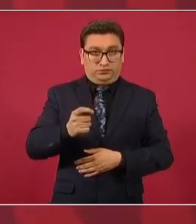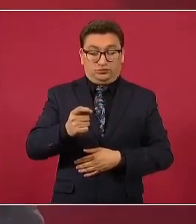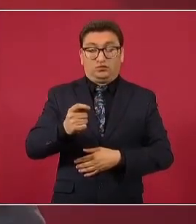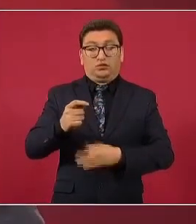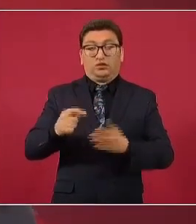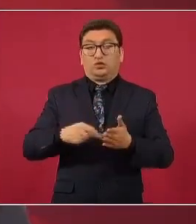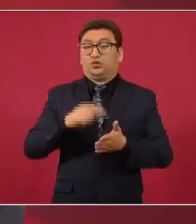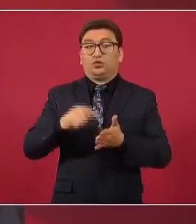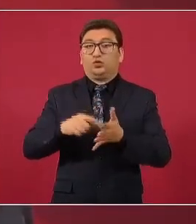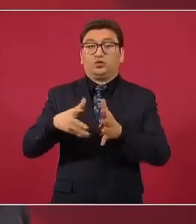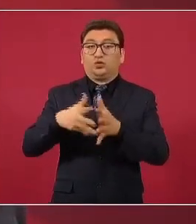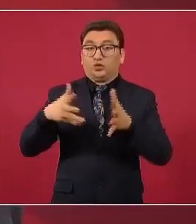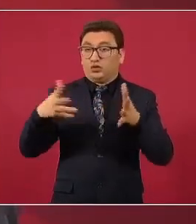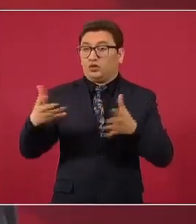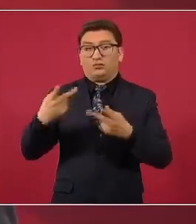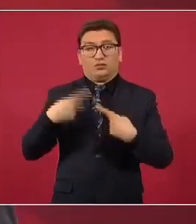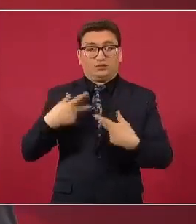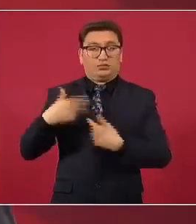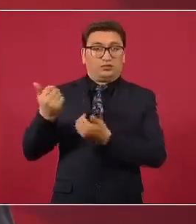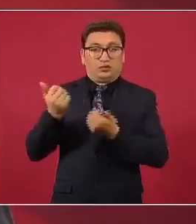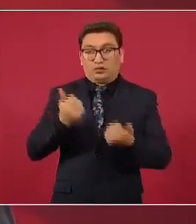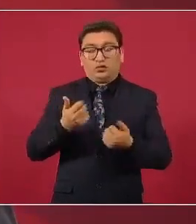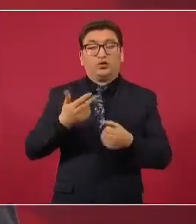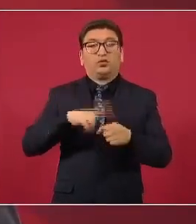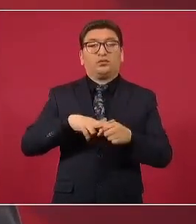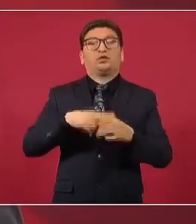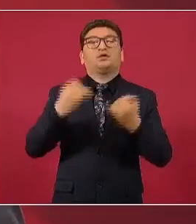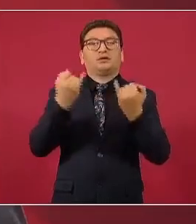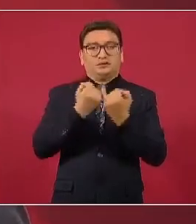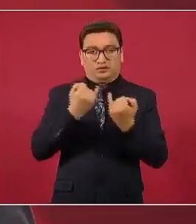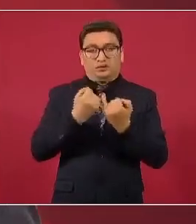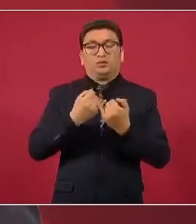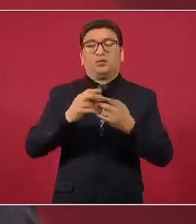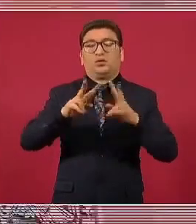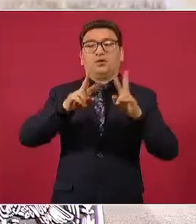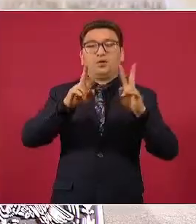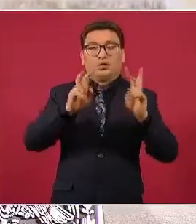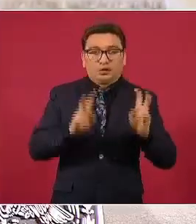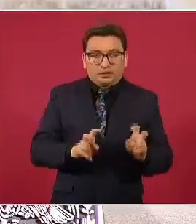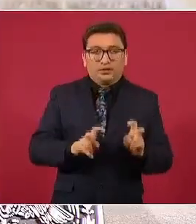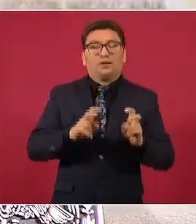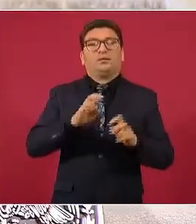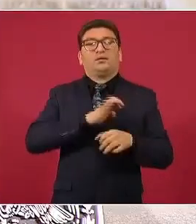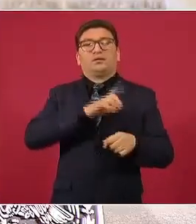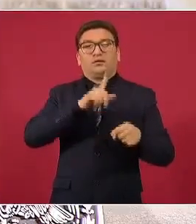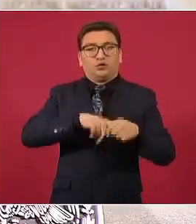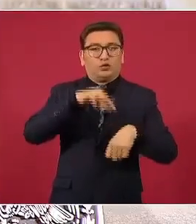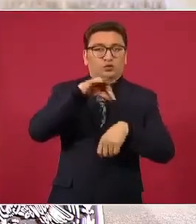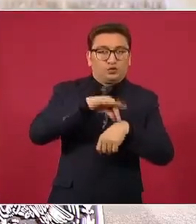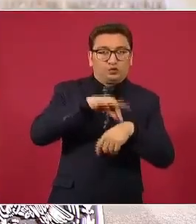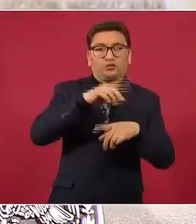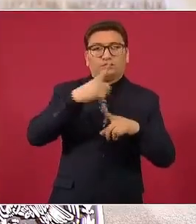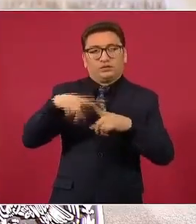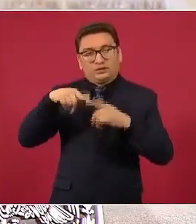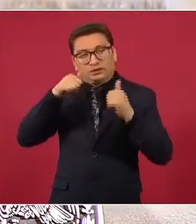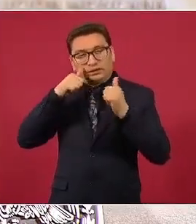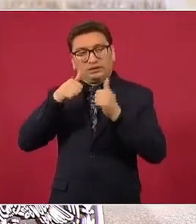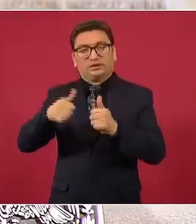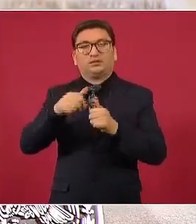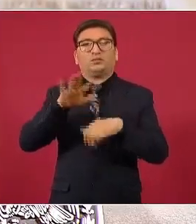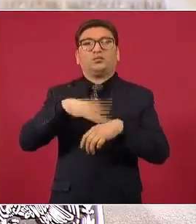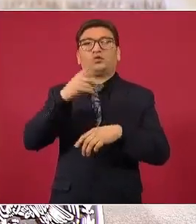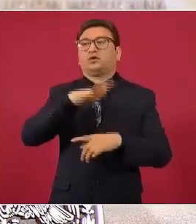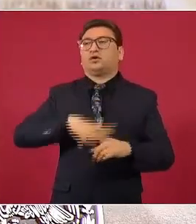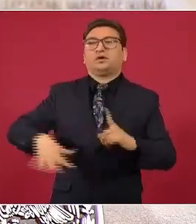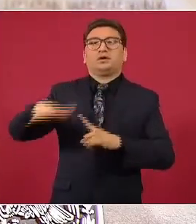dimensión de la hospitalización, sino también en el número de especialidades que puede tener. Toda esa zona, desde por los temas de